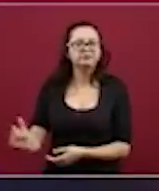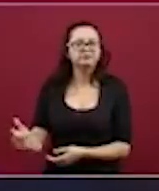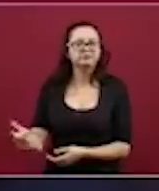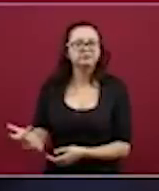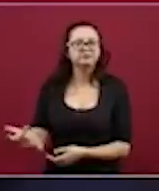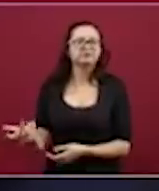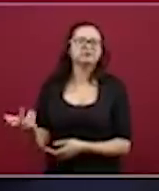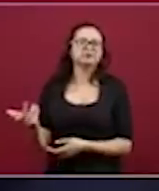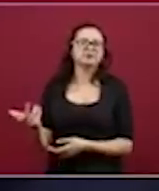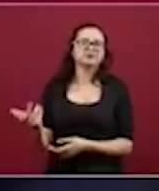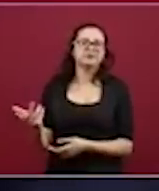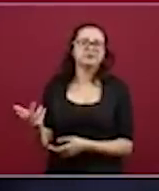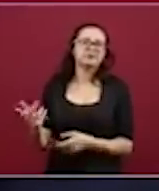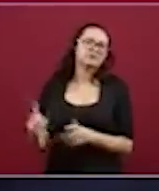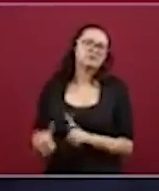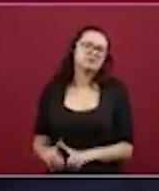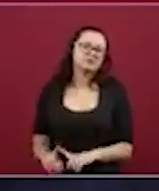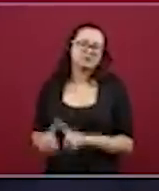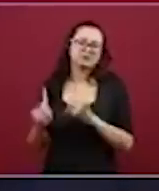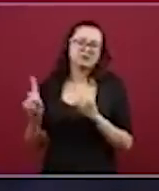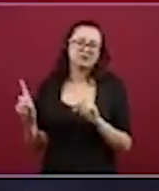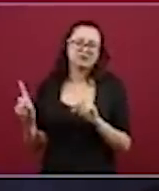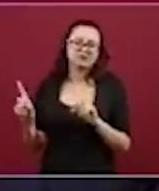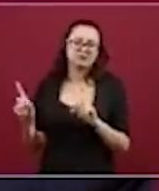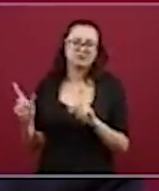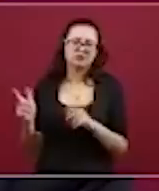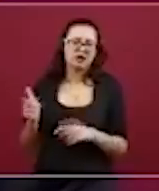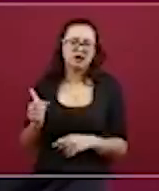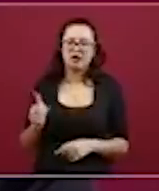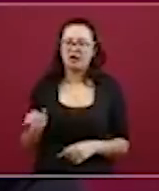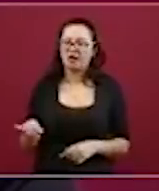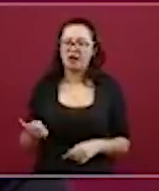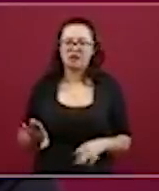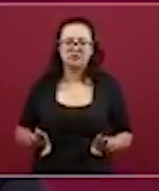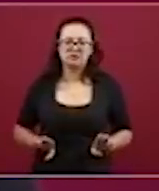como si ocuparan o desempeñaran